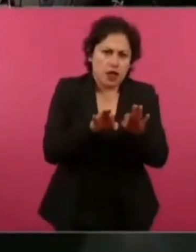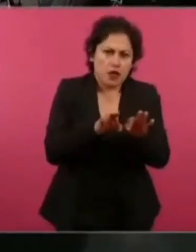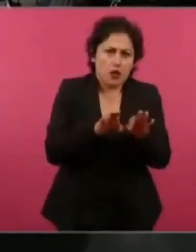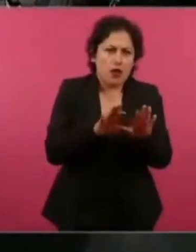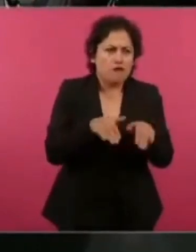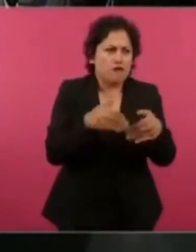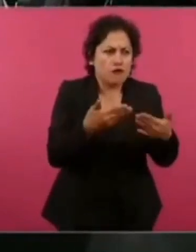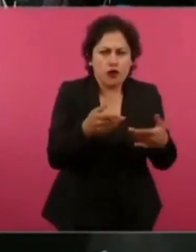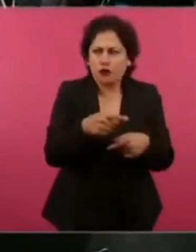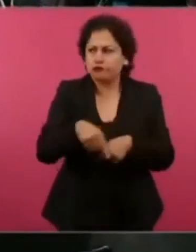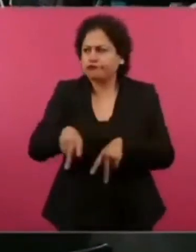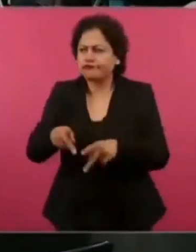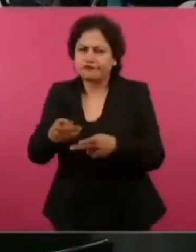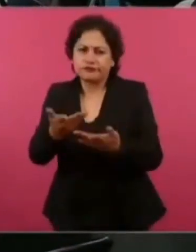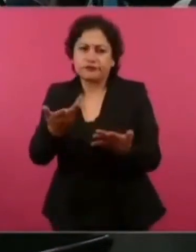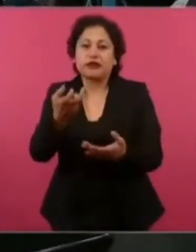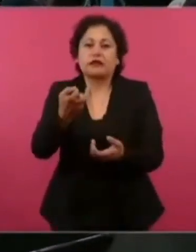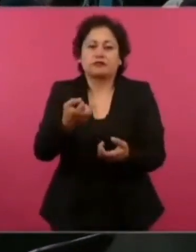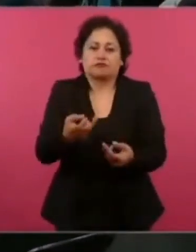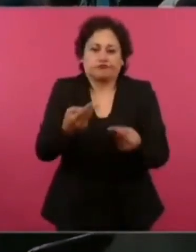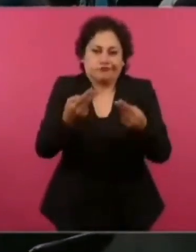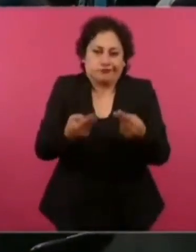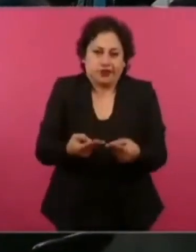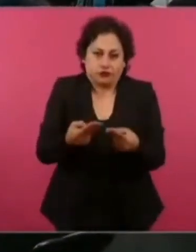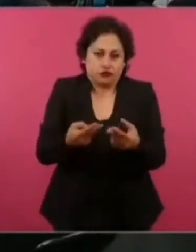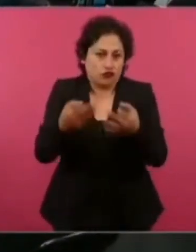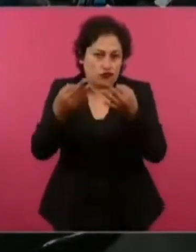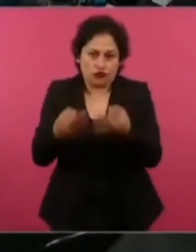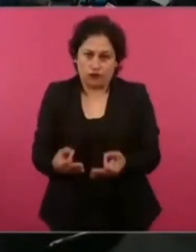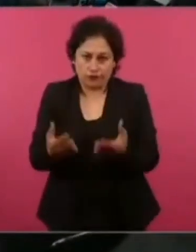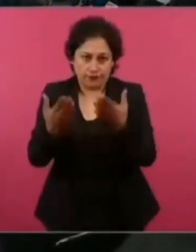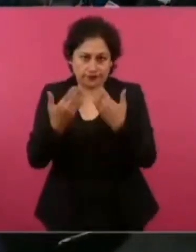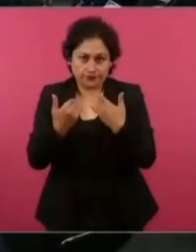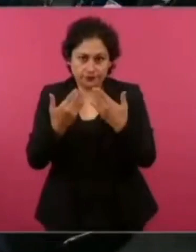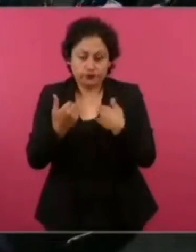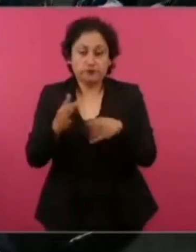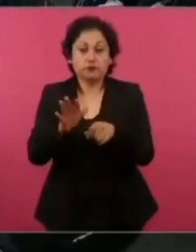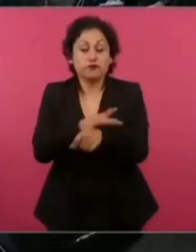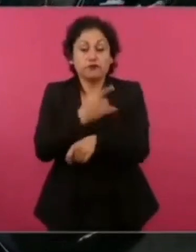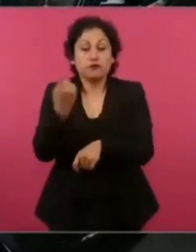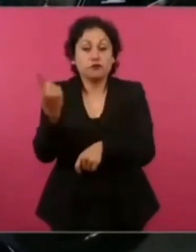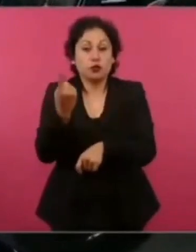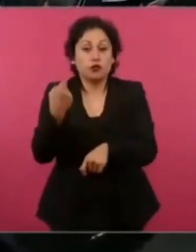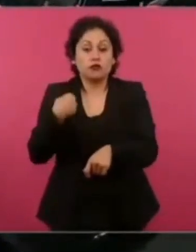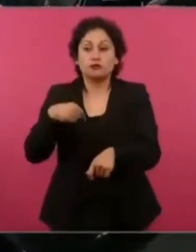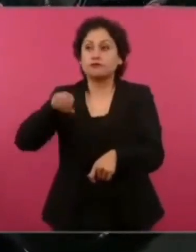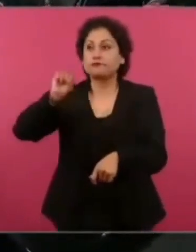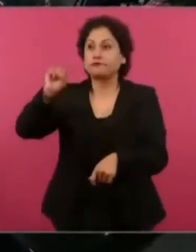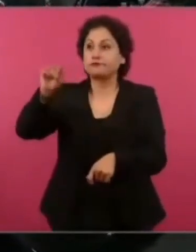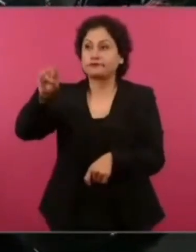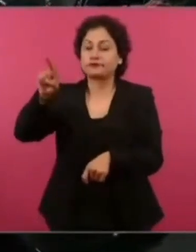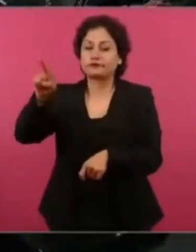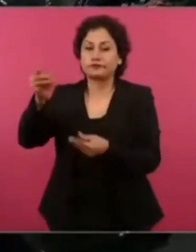porque no había posibilidad de obtener empleo.